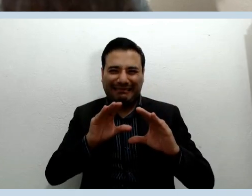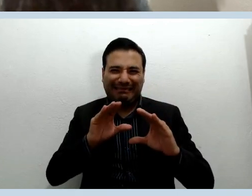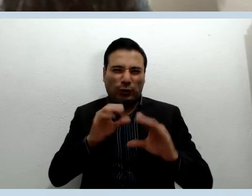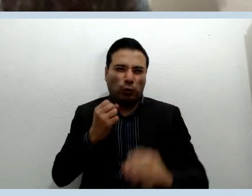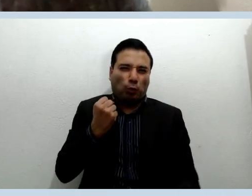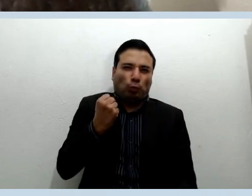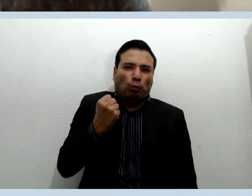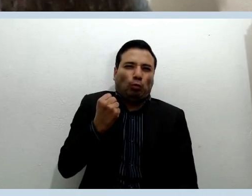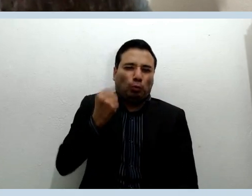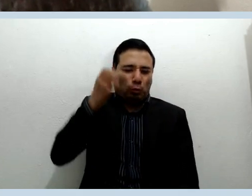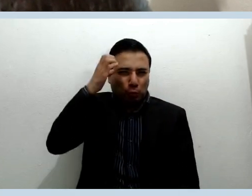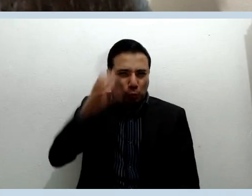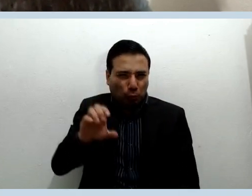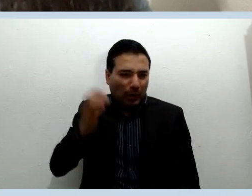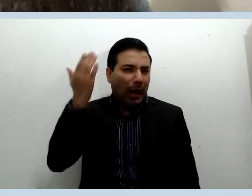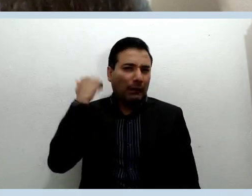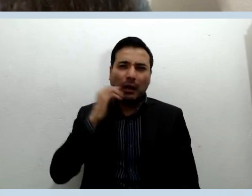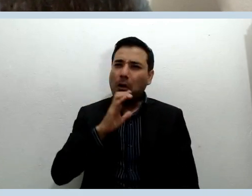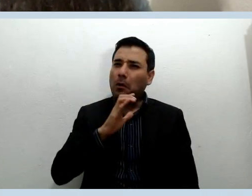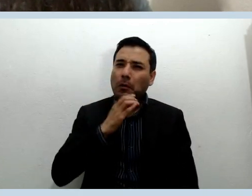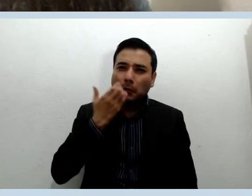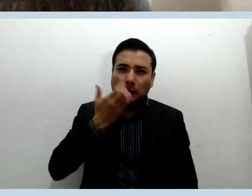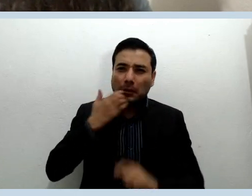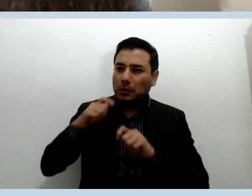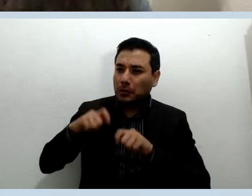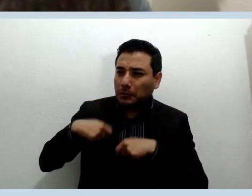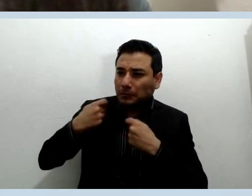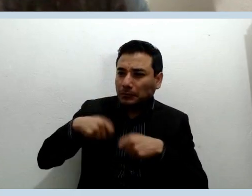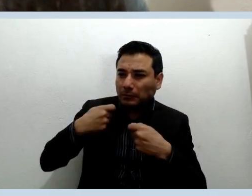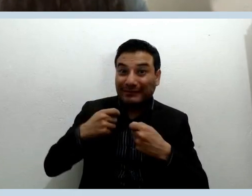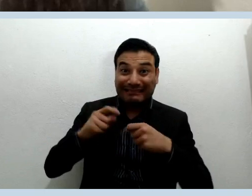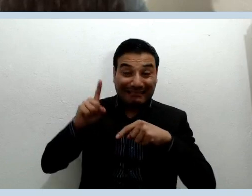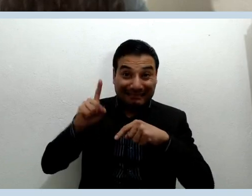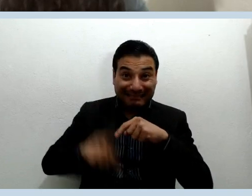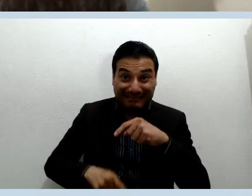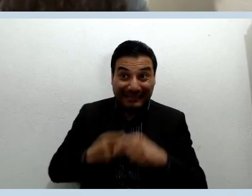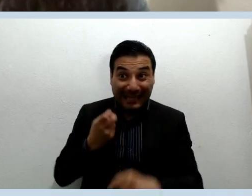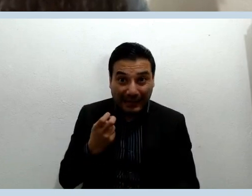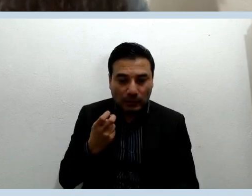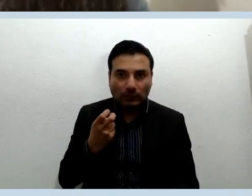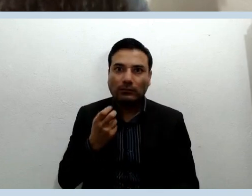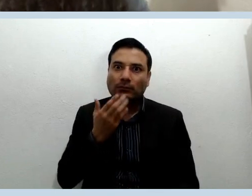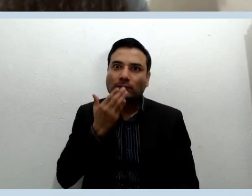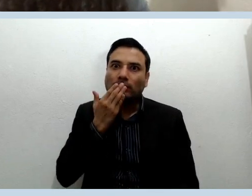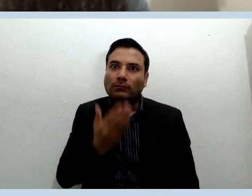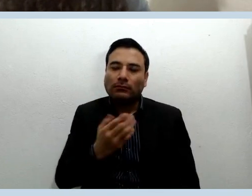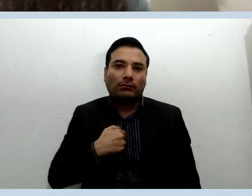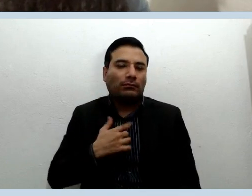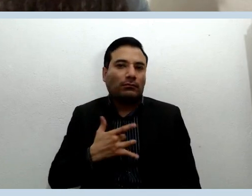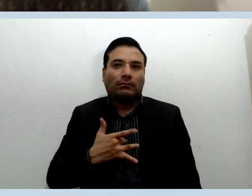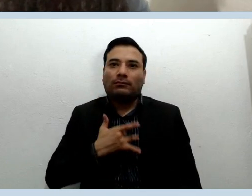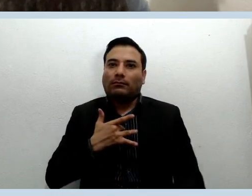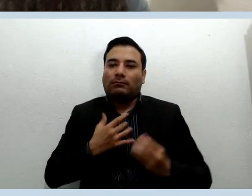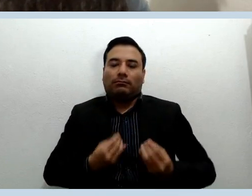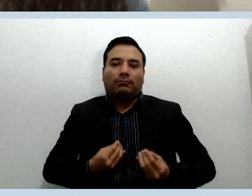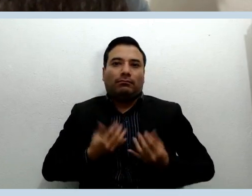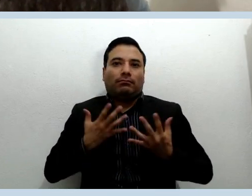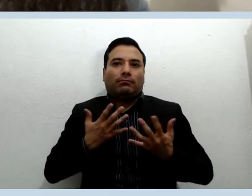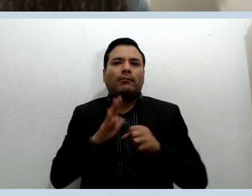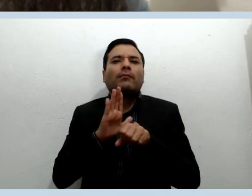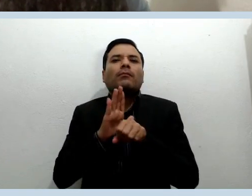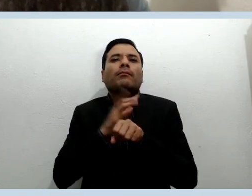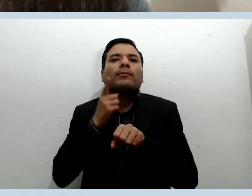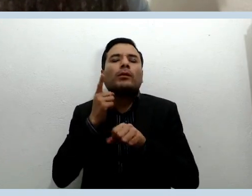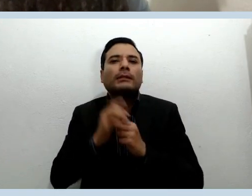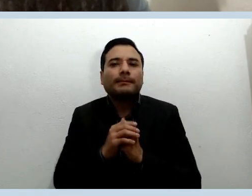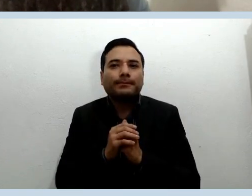replicado tanto pues es esperanzador porque creo que ahí ya no estamos hablando solo de artes escénicas También estamos hablando de